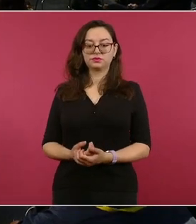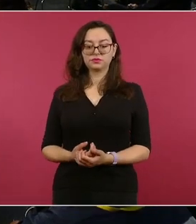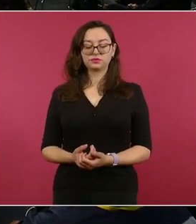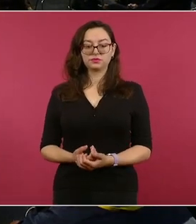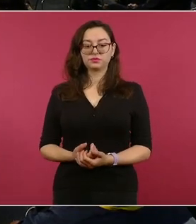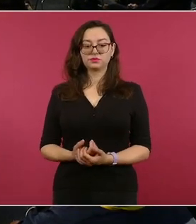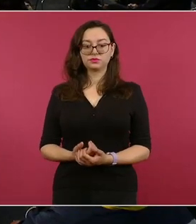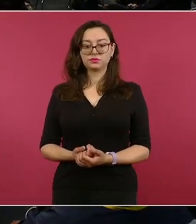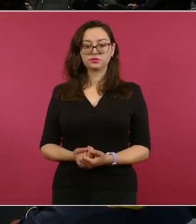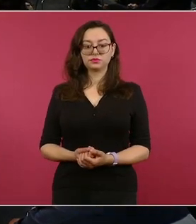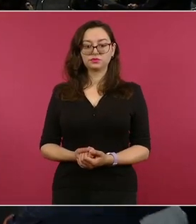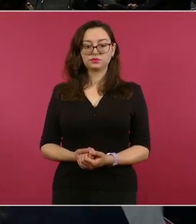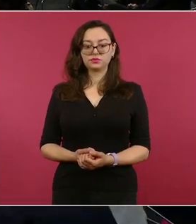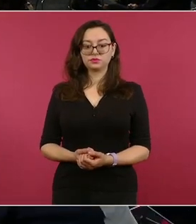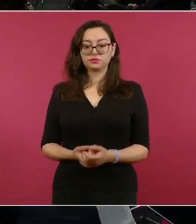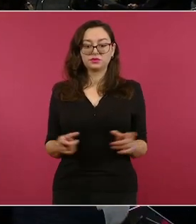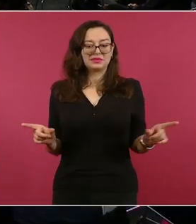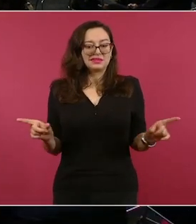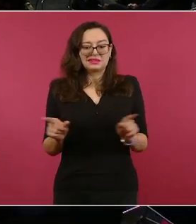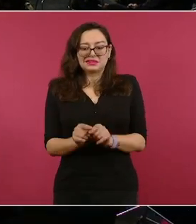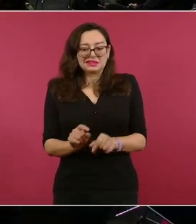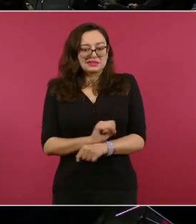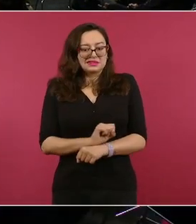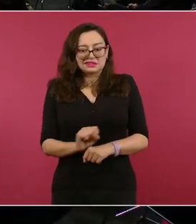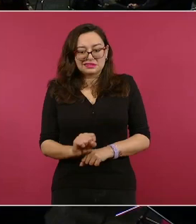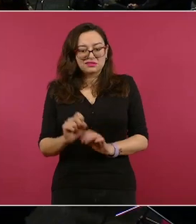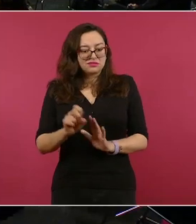Debe tardar un minuto. Sí.